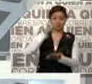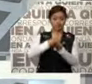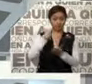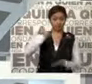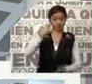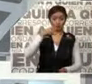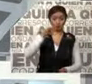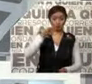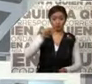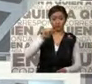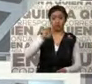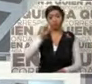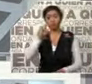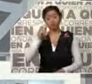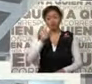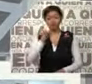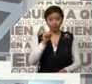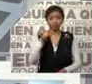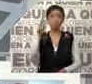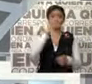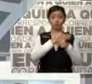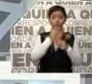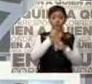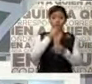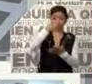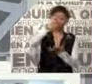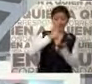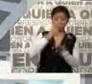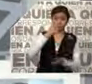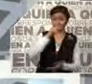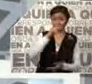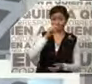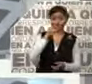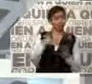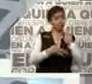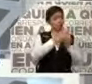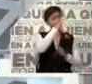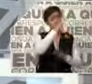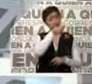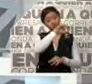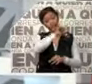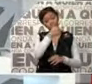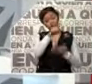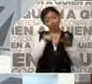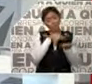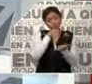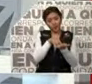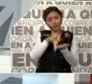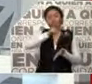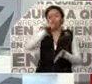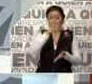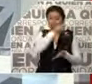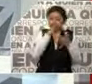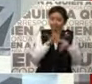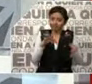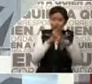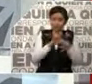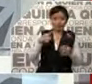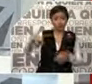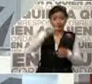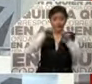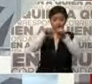y en ausencia de Jorge Garralda, quien se encuentra en una misión especial, él personalmente les dirá los detalles más adelante. Y bueno, pues a nombre de